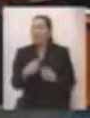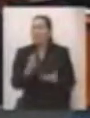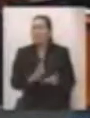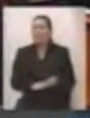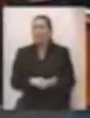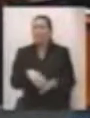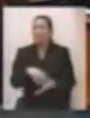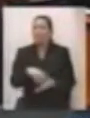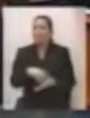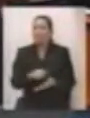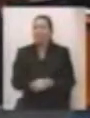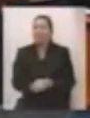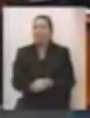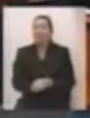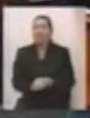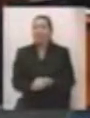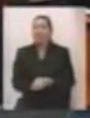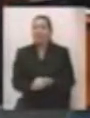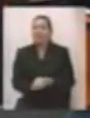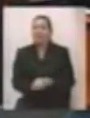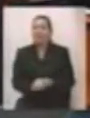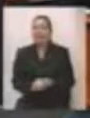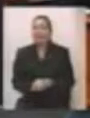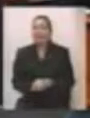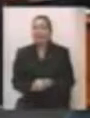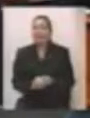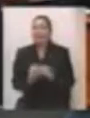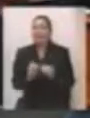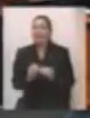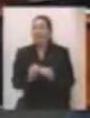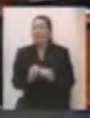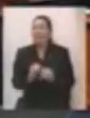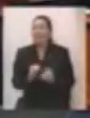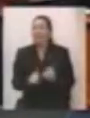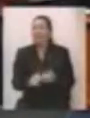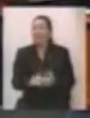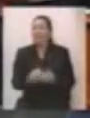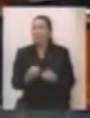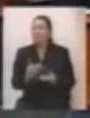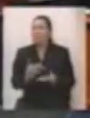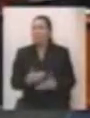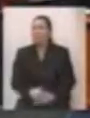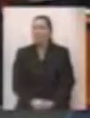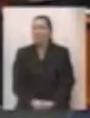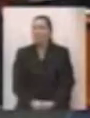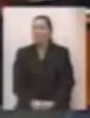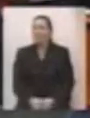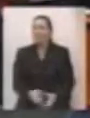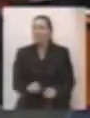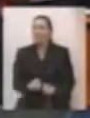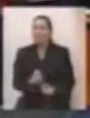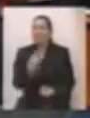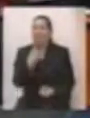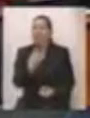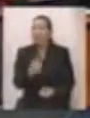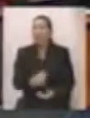males endémicos, fundamentalmente, presidente, de actos violentos y muchas veces, como bien lo